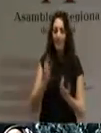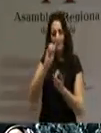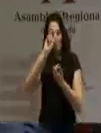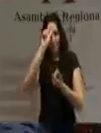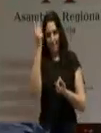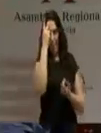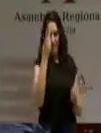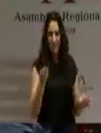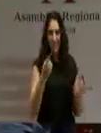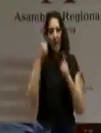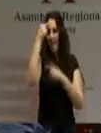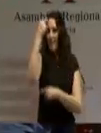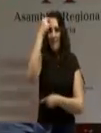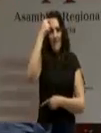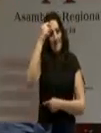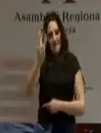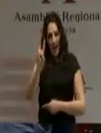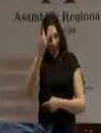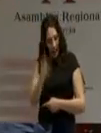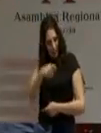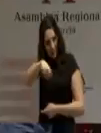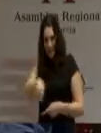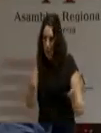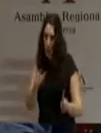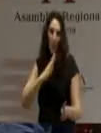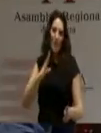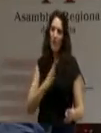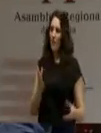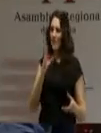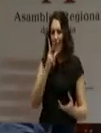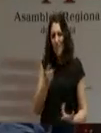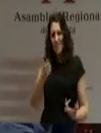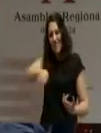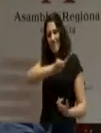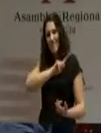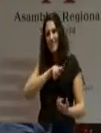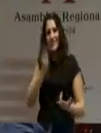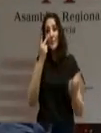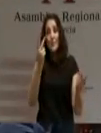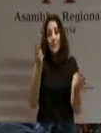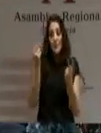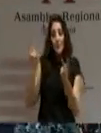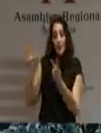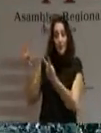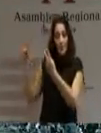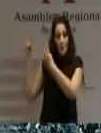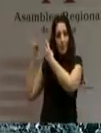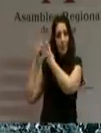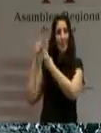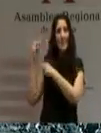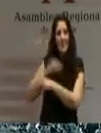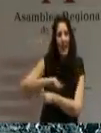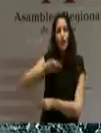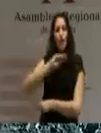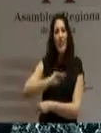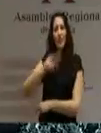obsesionen tanto con el presidente Valcárcel, no se obsesionen tanto. Han mirado tanto para atrás y han perdido tanto la conciencia